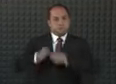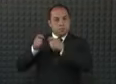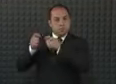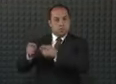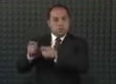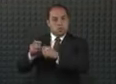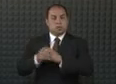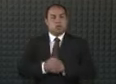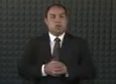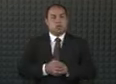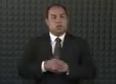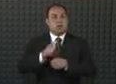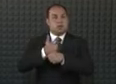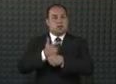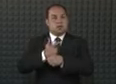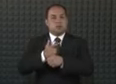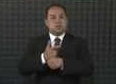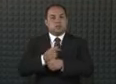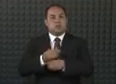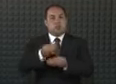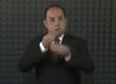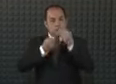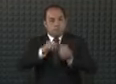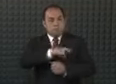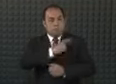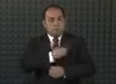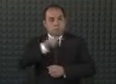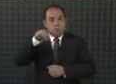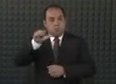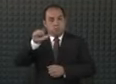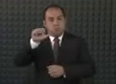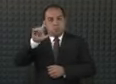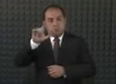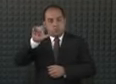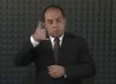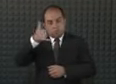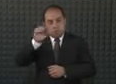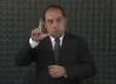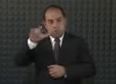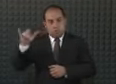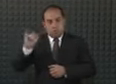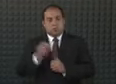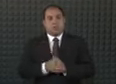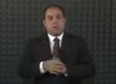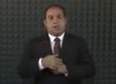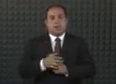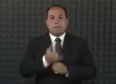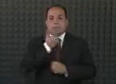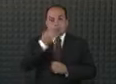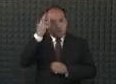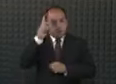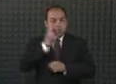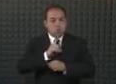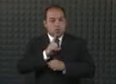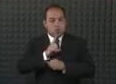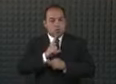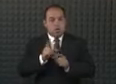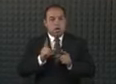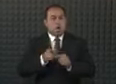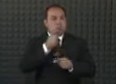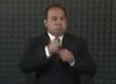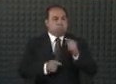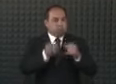a la licenciada en nutrición, Ana Yeli. La doctora por el tiempo. Entonces suprimimos eso